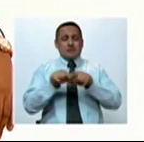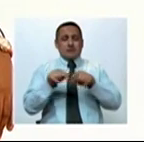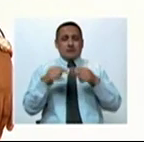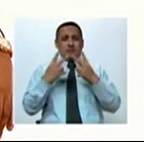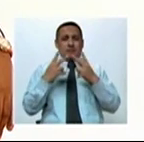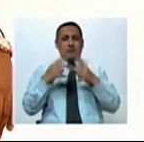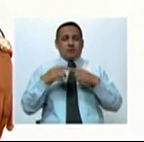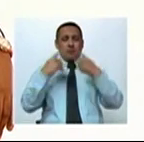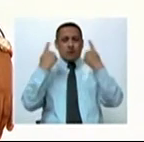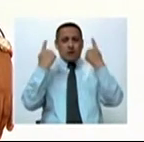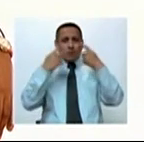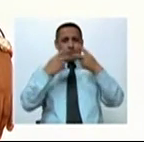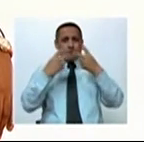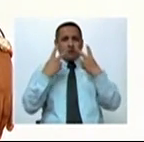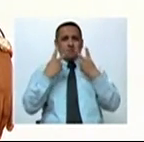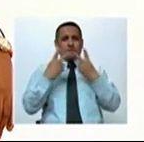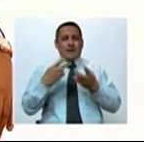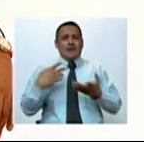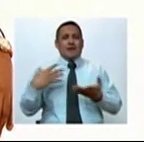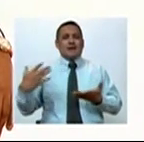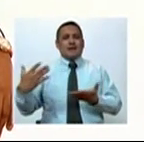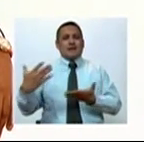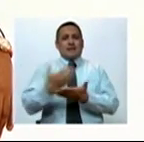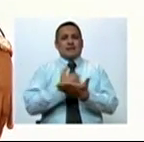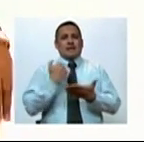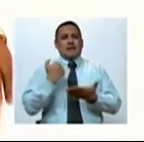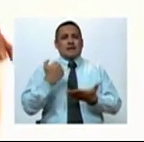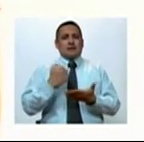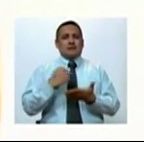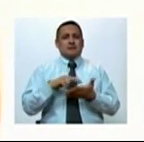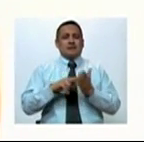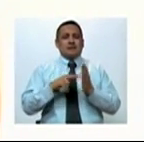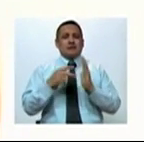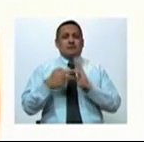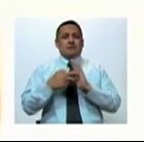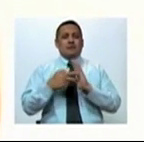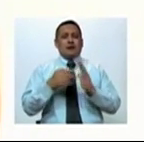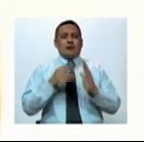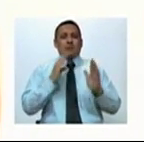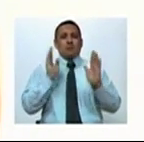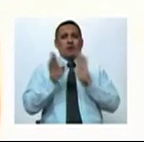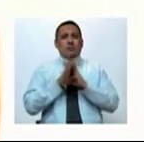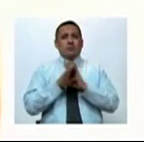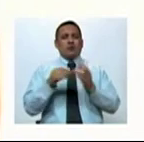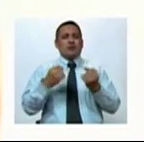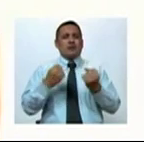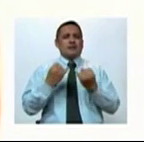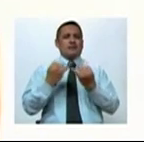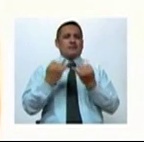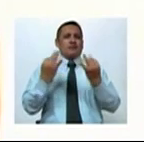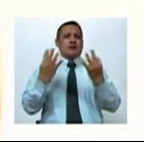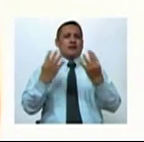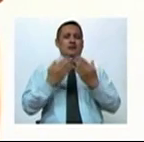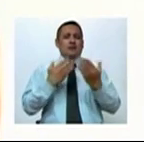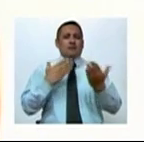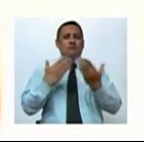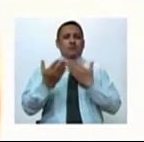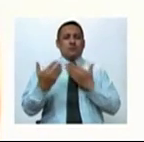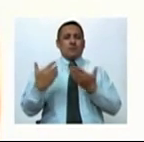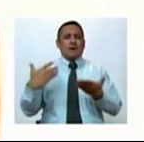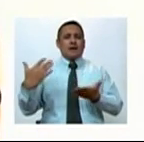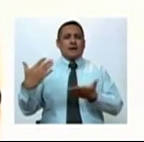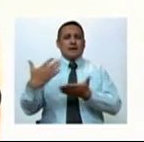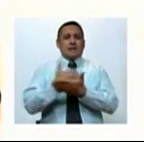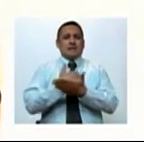hay una cuestión que se llama el embargo. Es decir, hay varias formas de